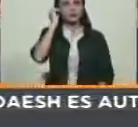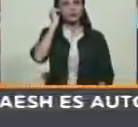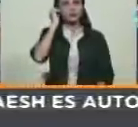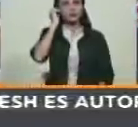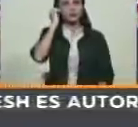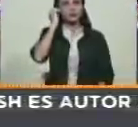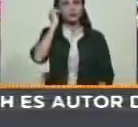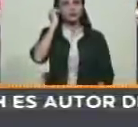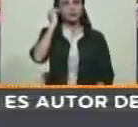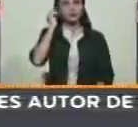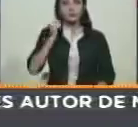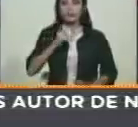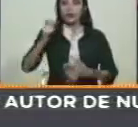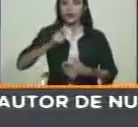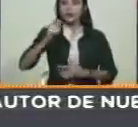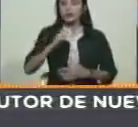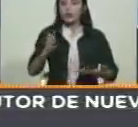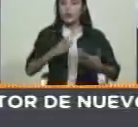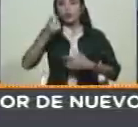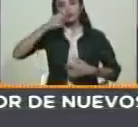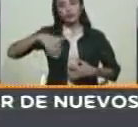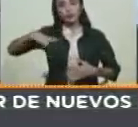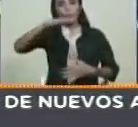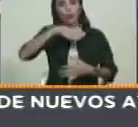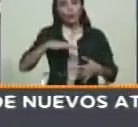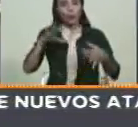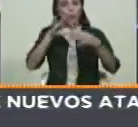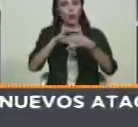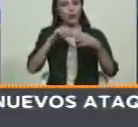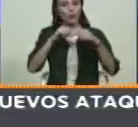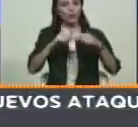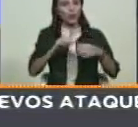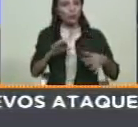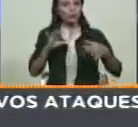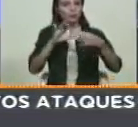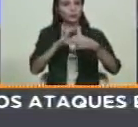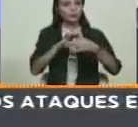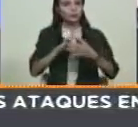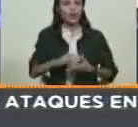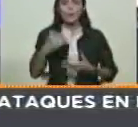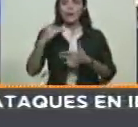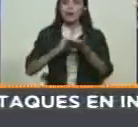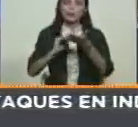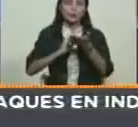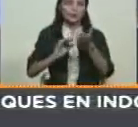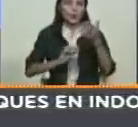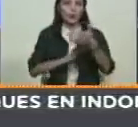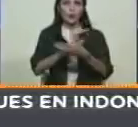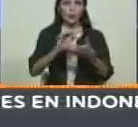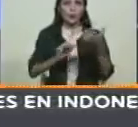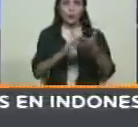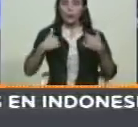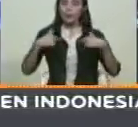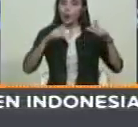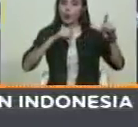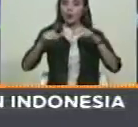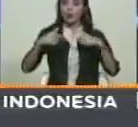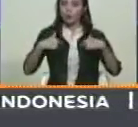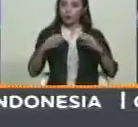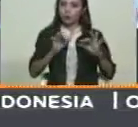eso es lo que necesitamos el pueblo unido para ir detrás de las mafias estoy listo fue